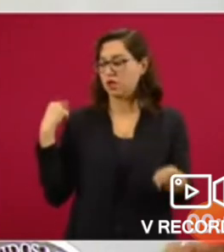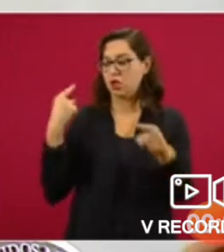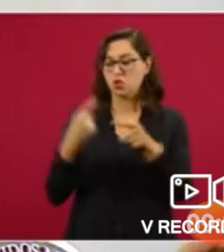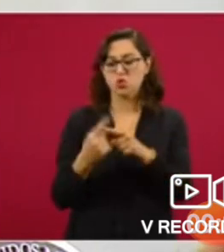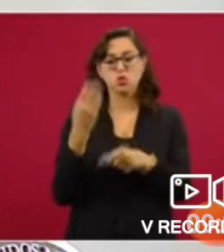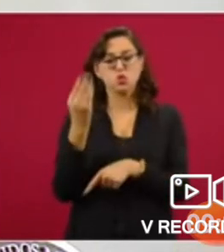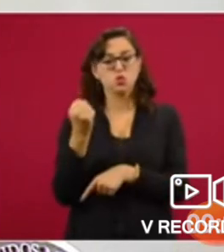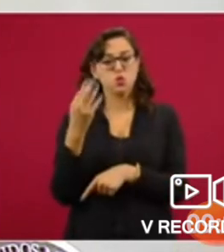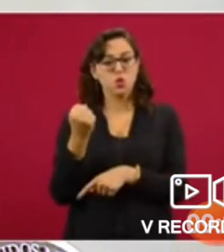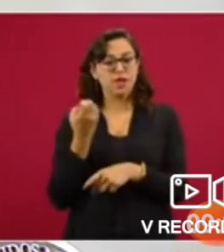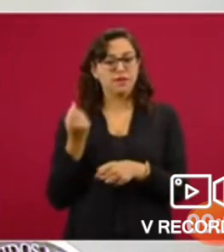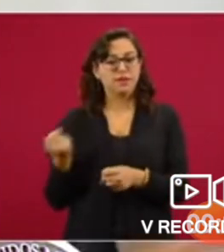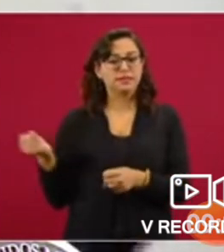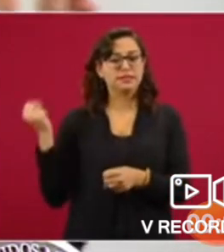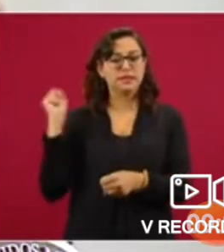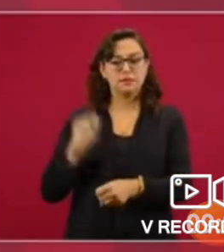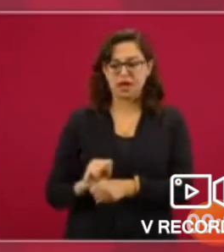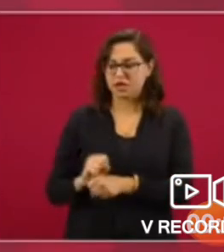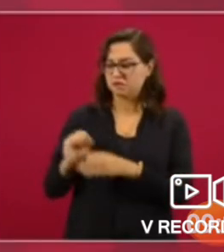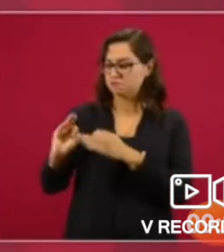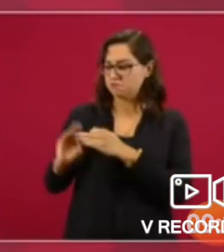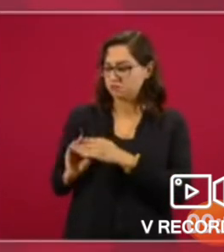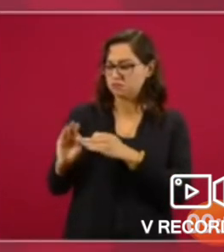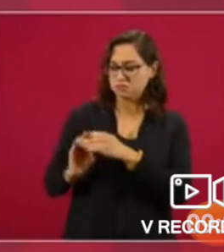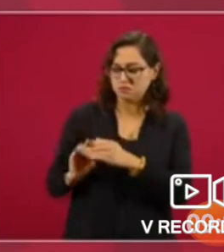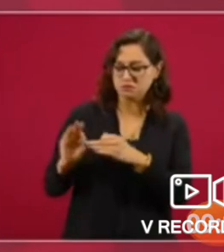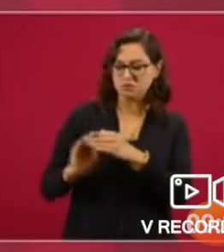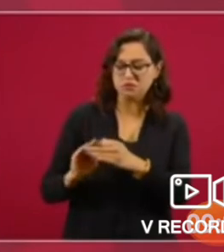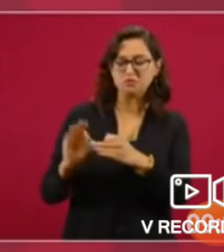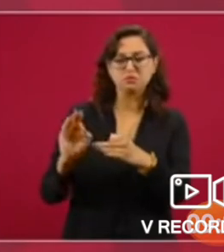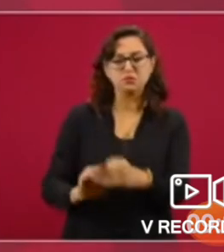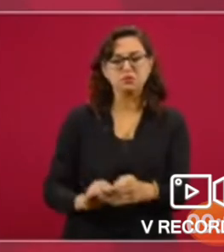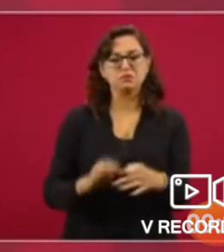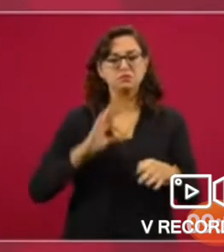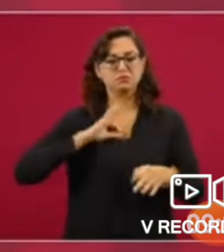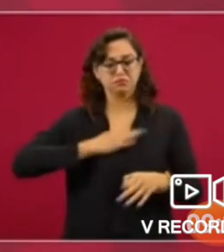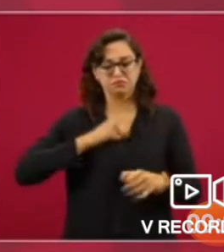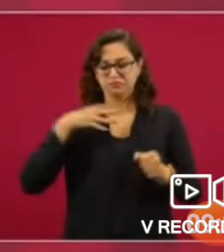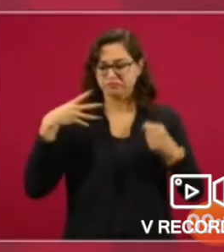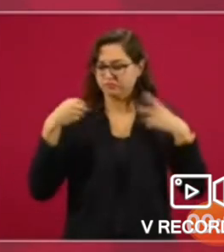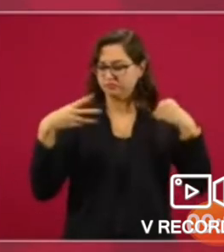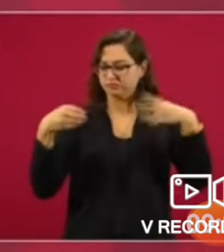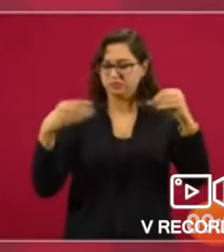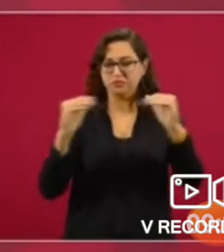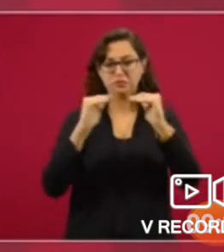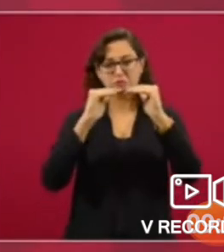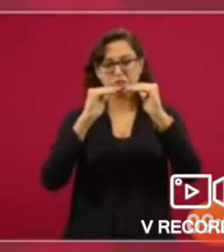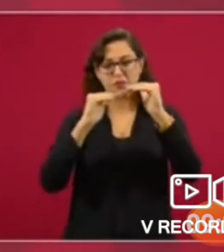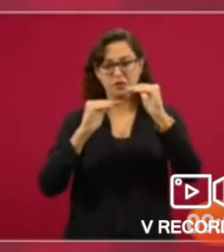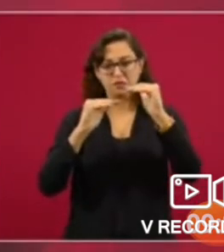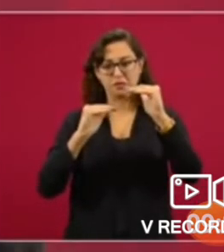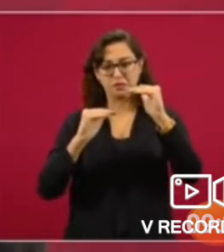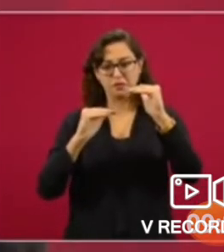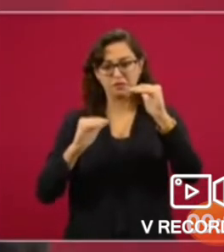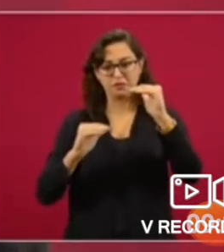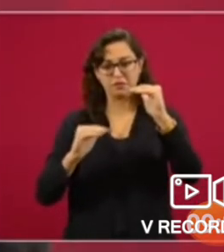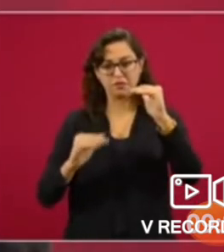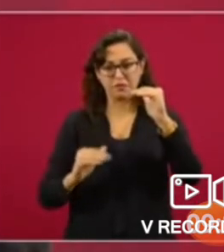9 semanas consecutivas de disminución de la intensidad epidémica, y lo comentaré ahora mostrando los